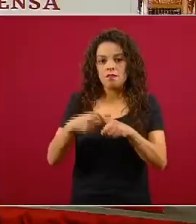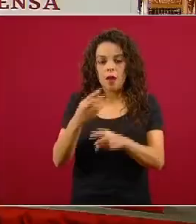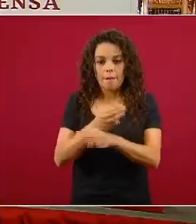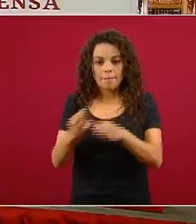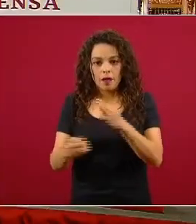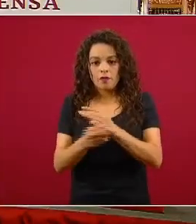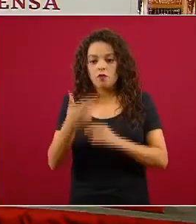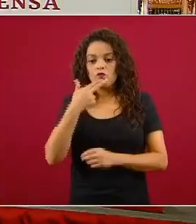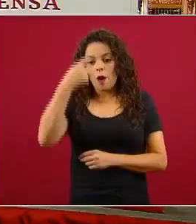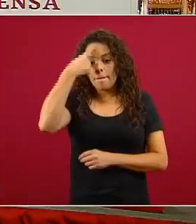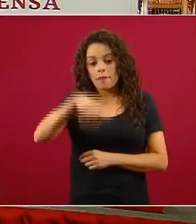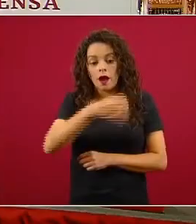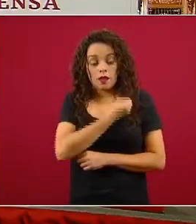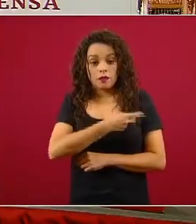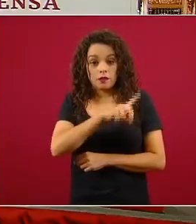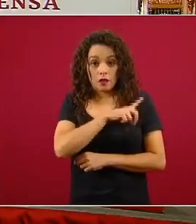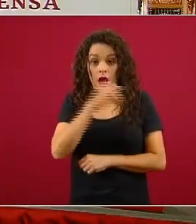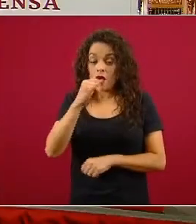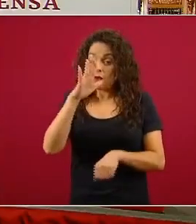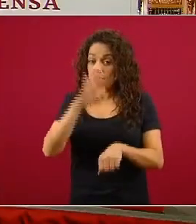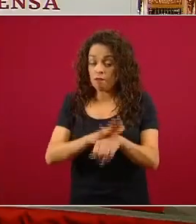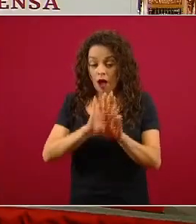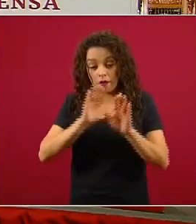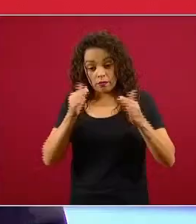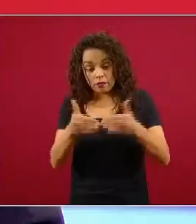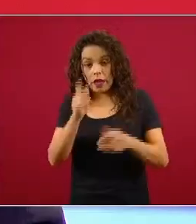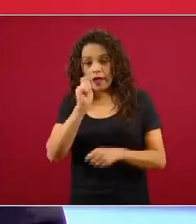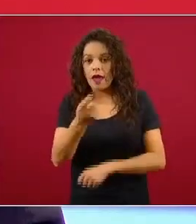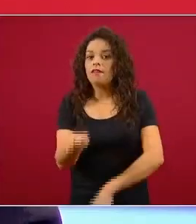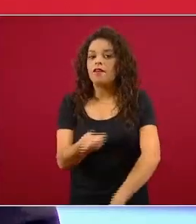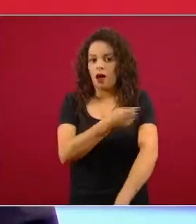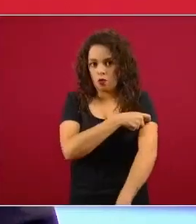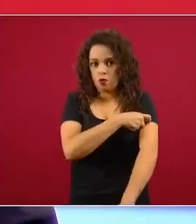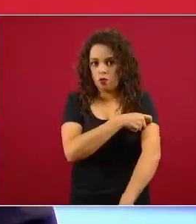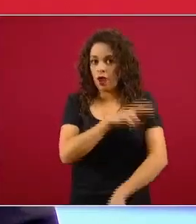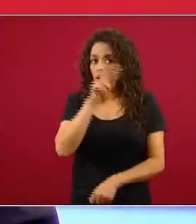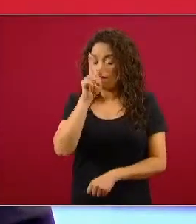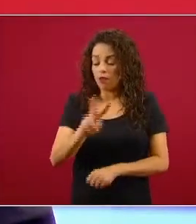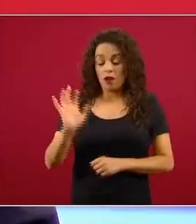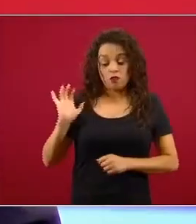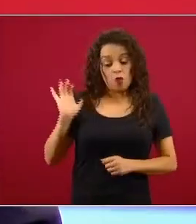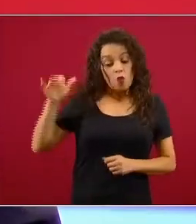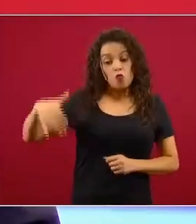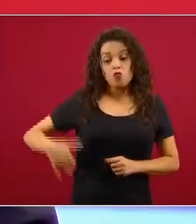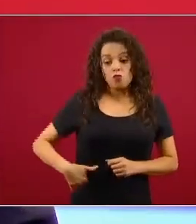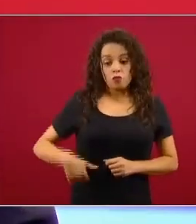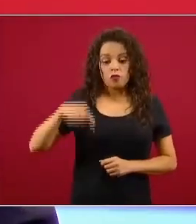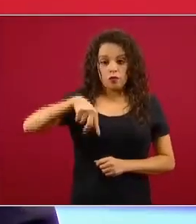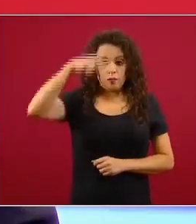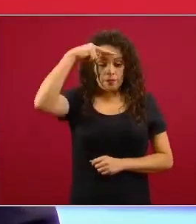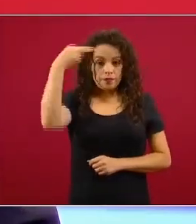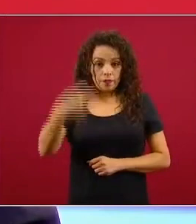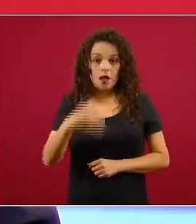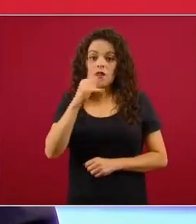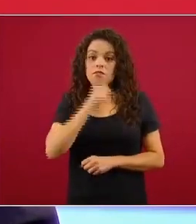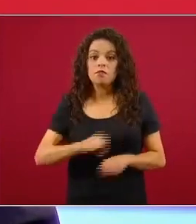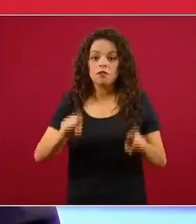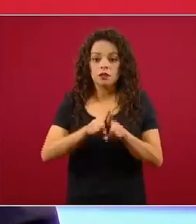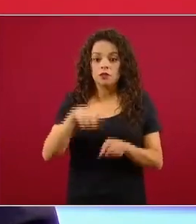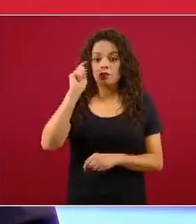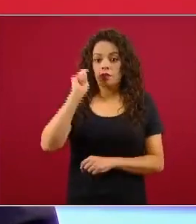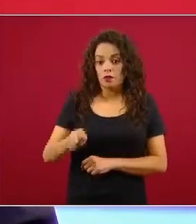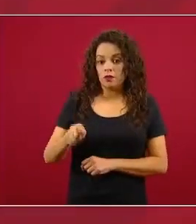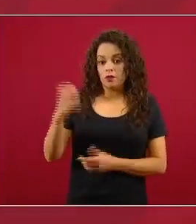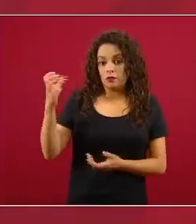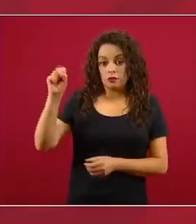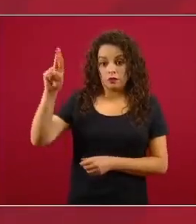manera específica con las vacunas. Entonces estamos también orgullosos como país y también de nuestro servicio exterior por el hecho de que